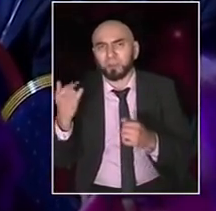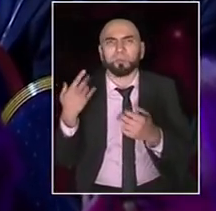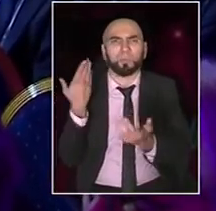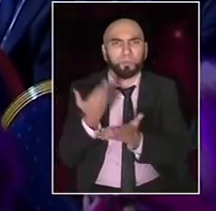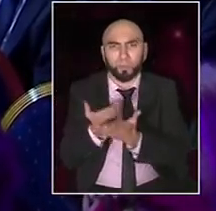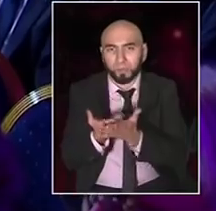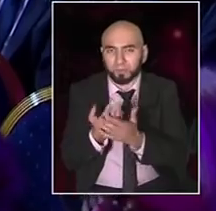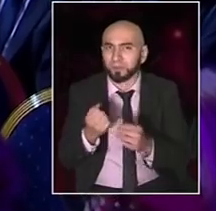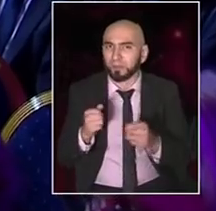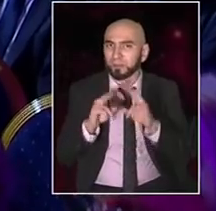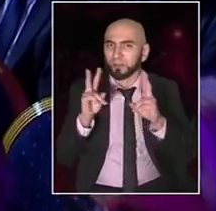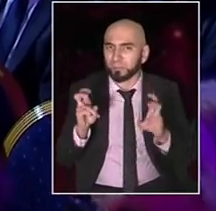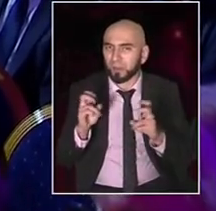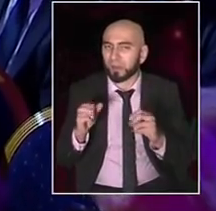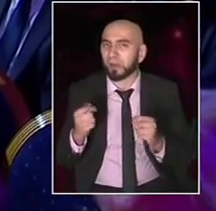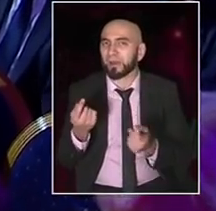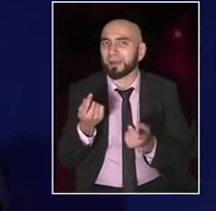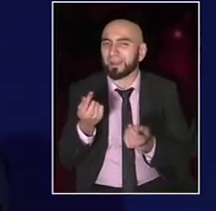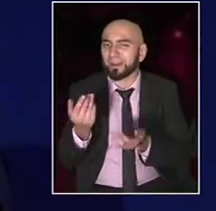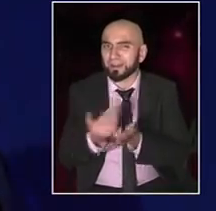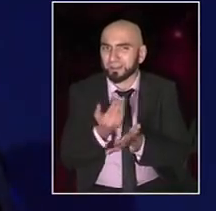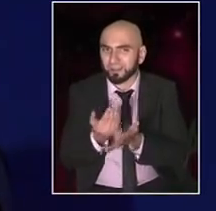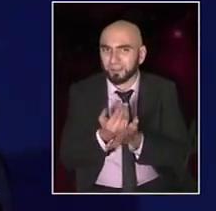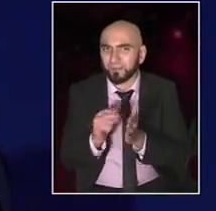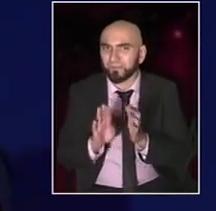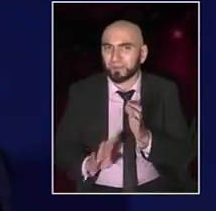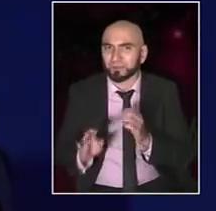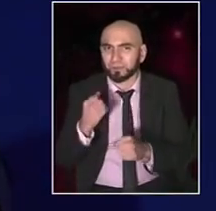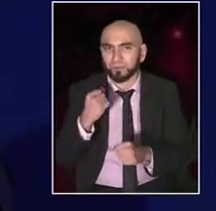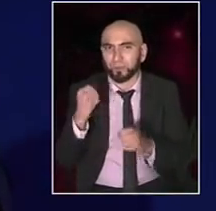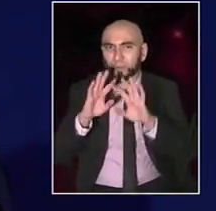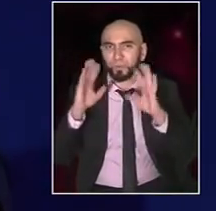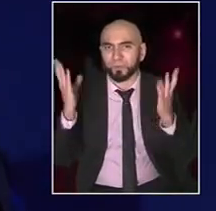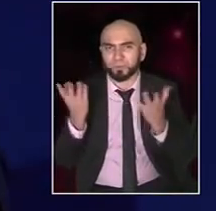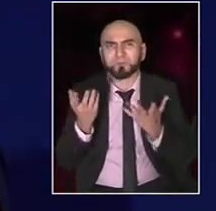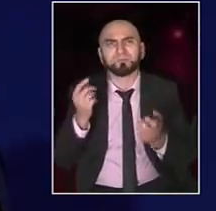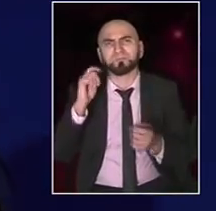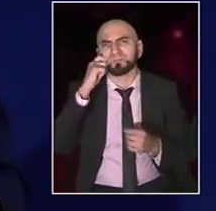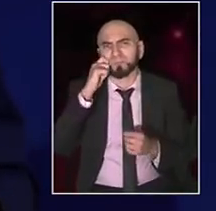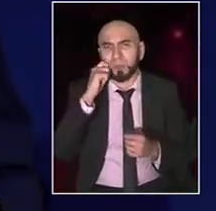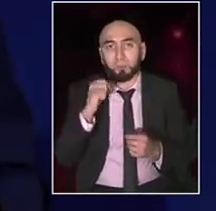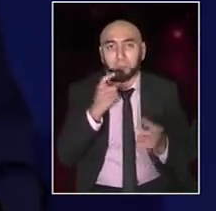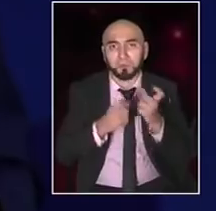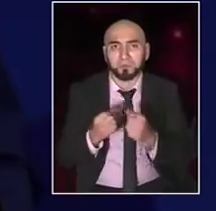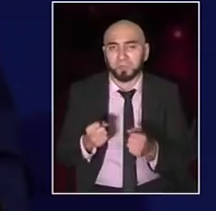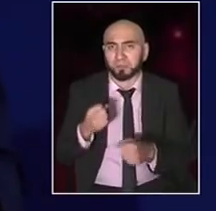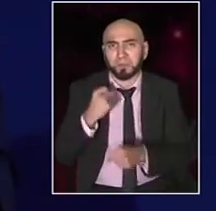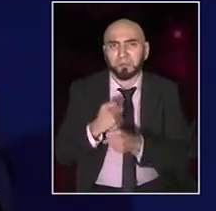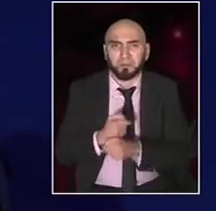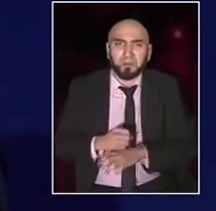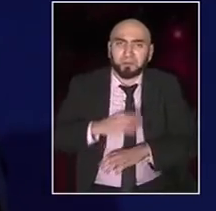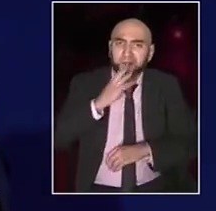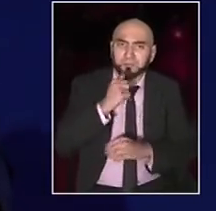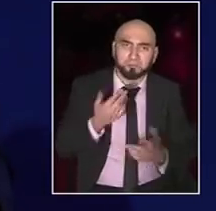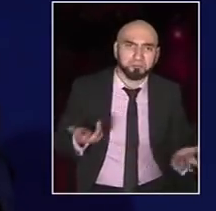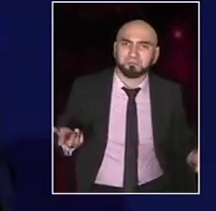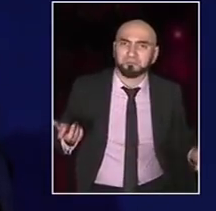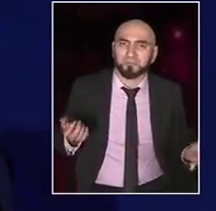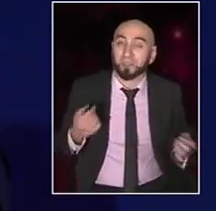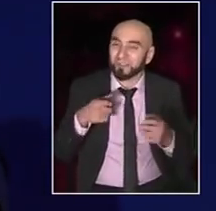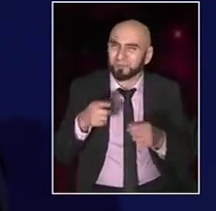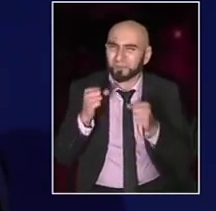Cuidado. La renta básica universal es que personas van a dejar de trabajar, van a lo mejor dejar de pensar. Puede ser un caballo de Troya, puede